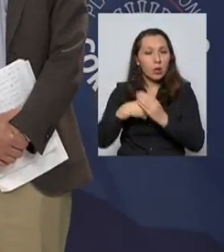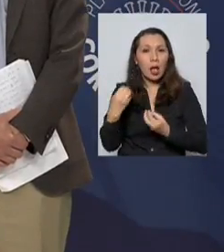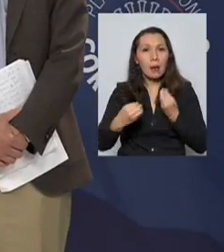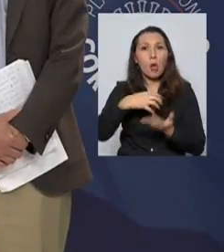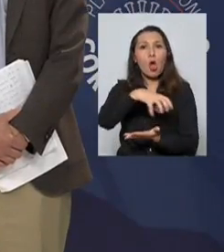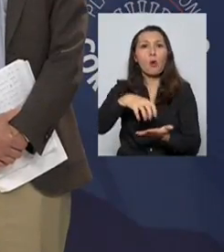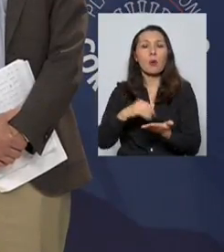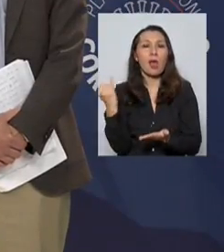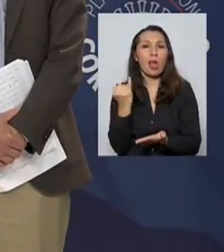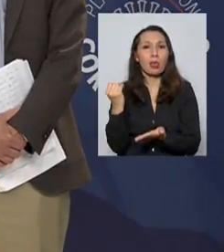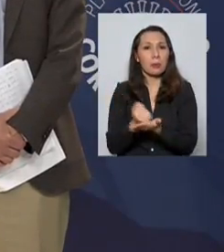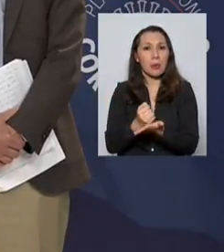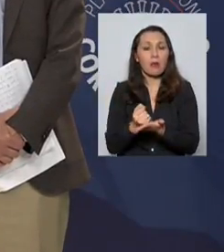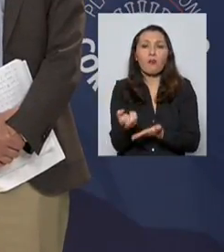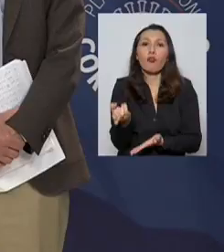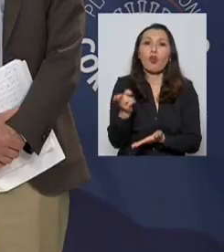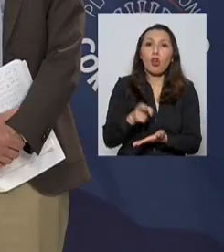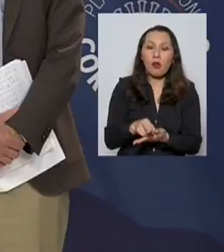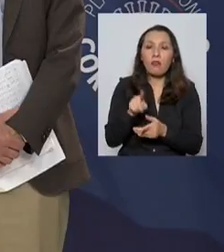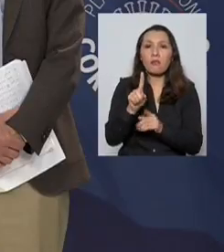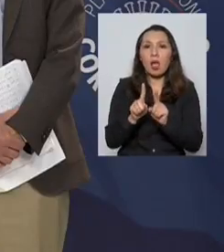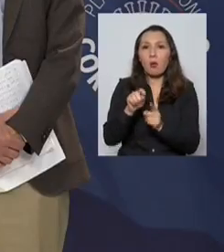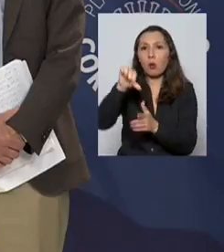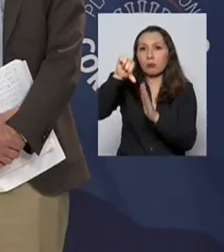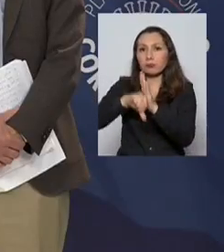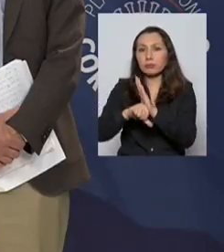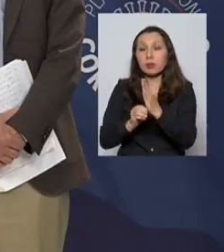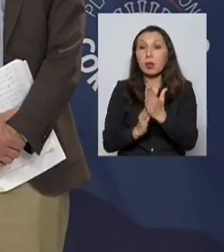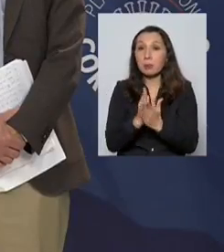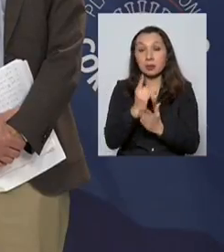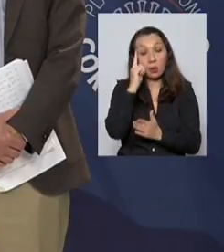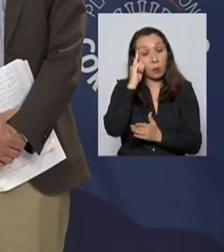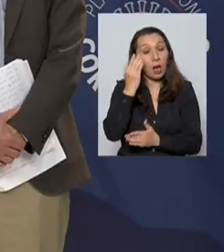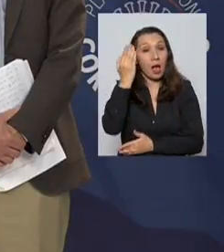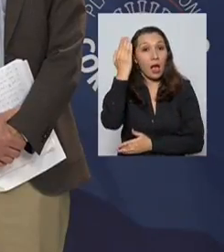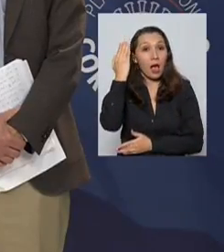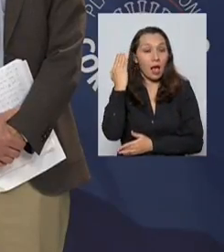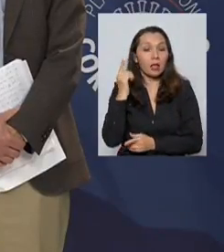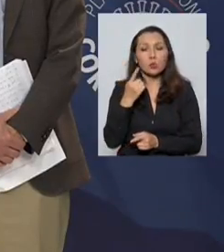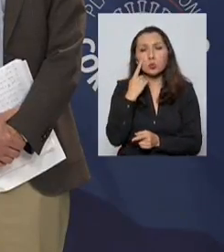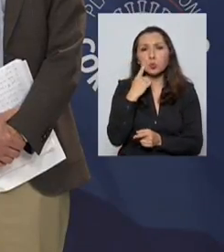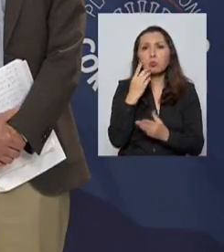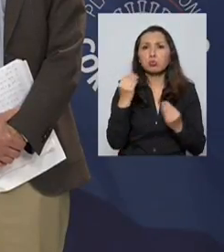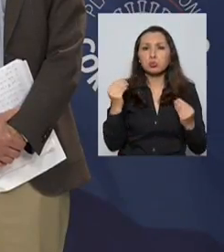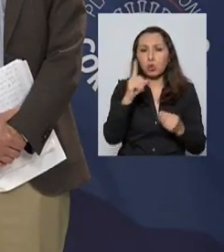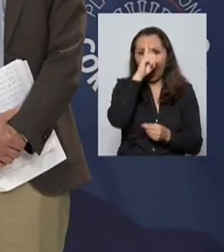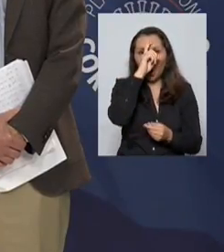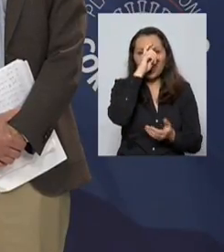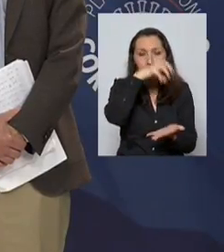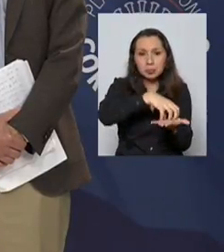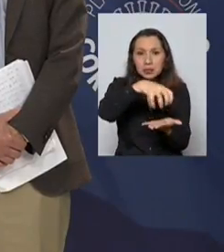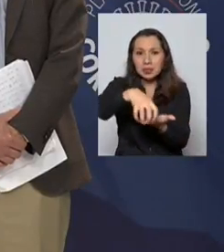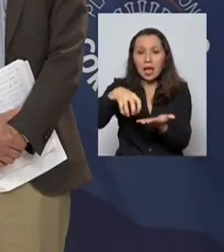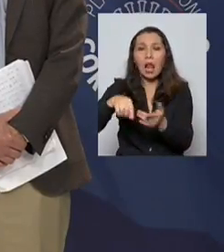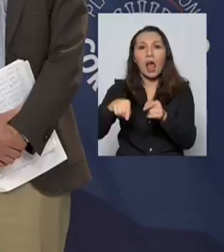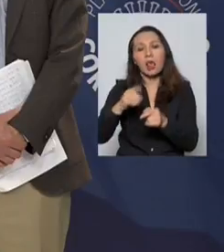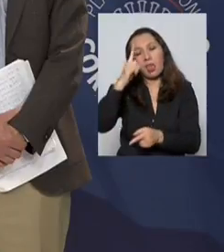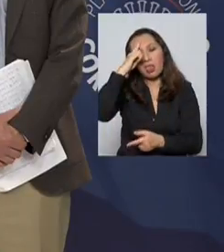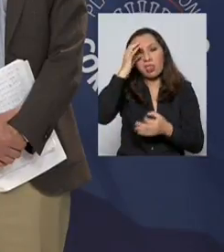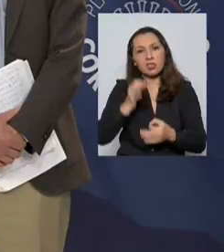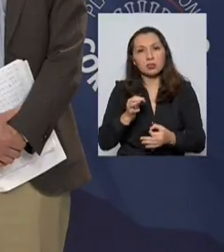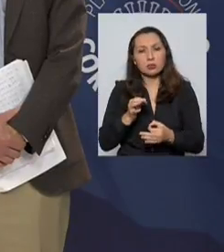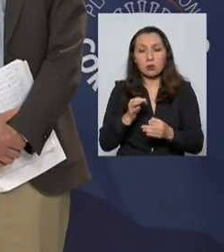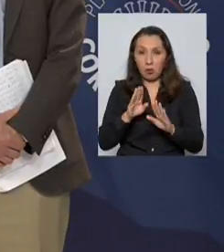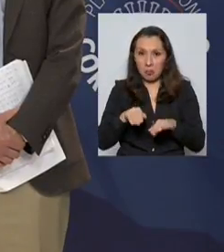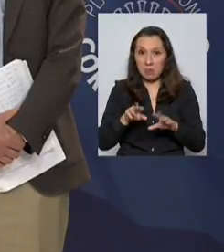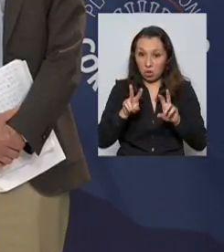comuna de Independencia, que regresa, sobre todo al comienzo. ¿Se acuerda que, por ejemplo, conocíamos que hay varios hospitales y por eso ahí se había tomado esa decisión? Si